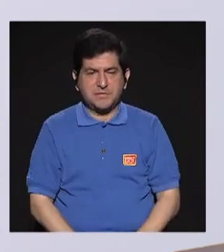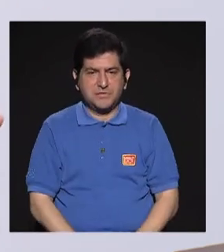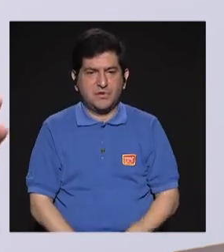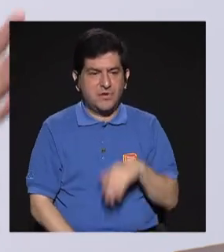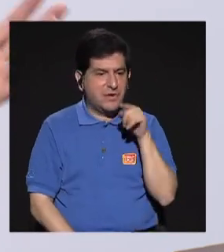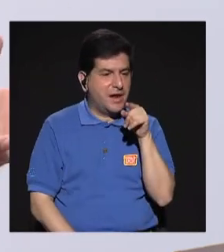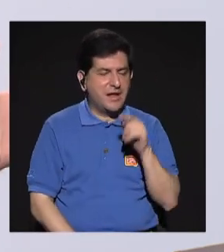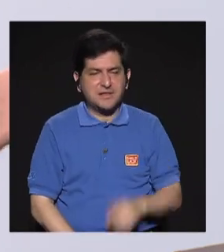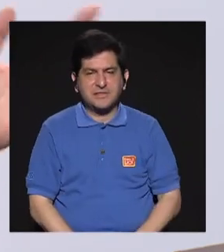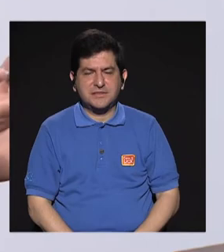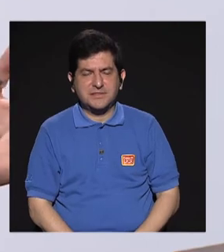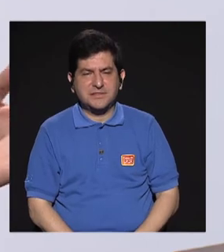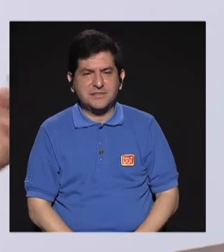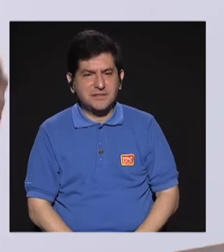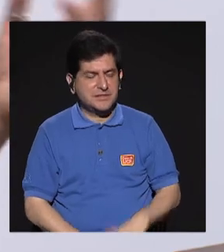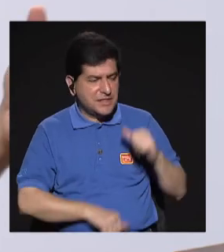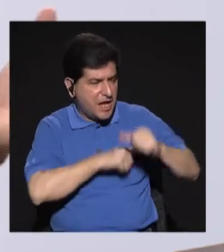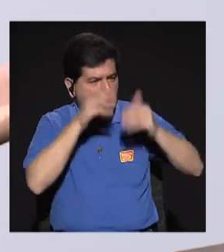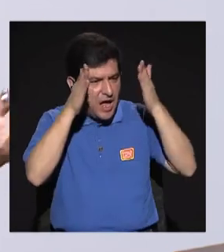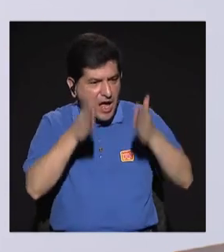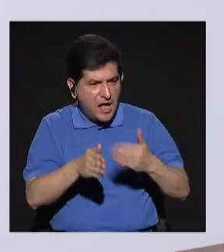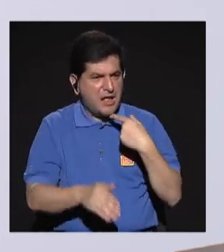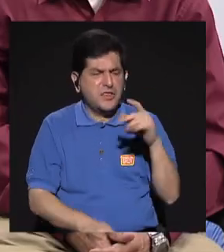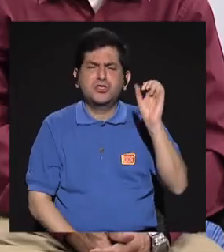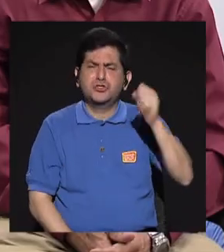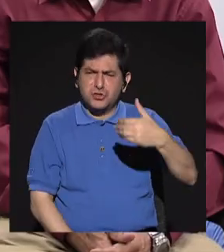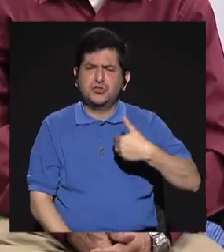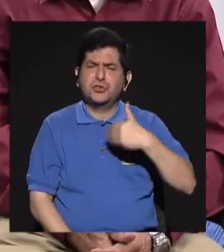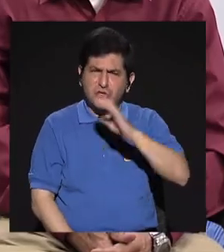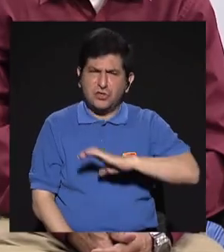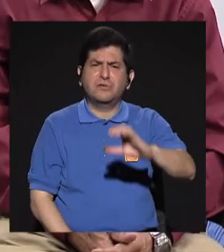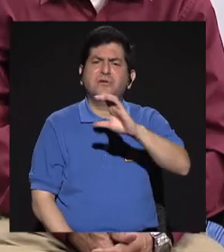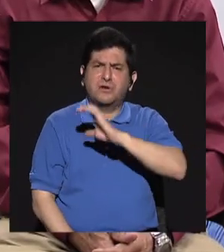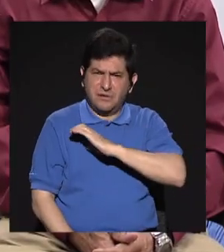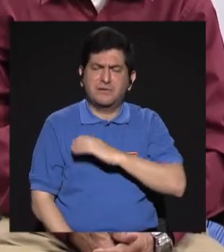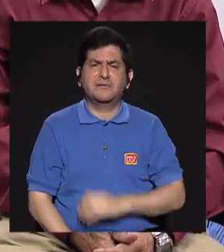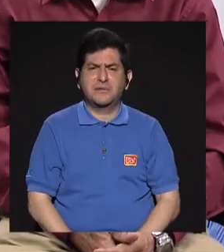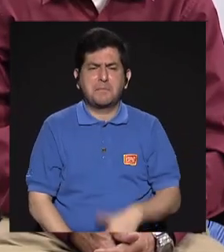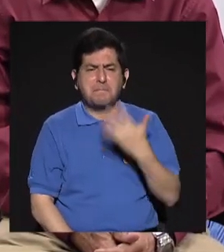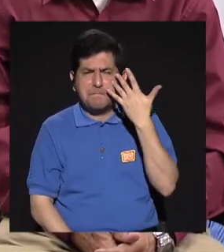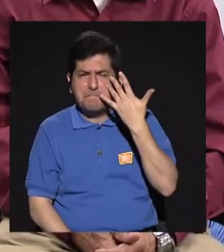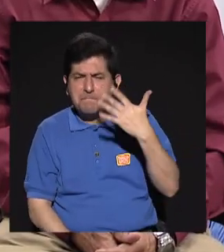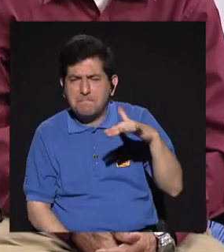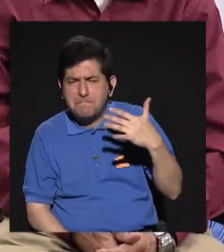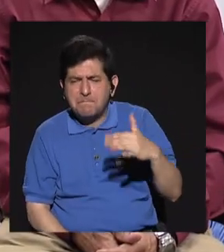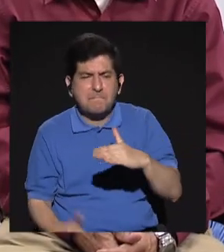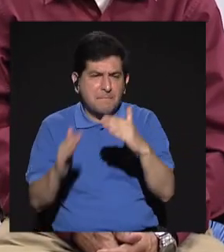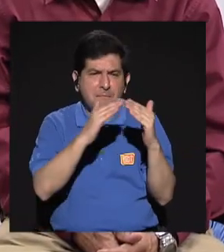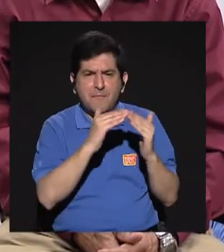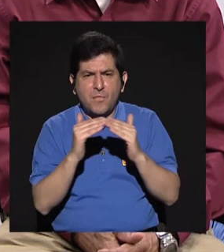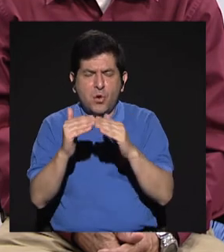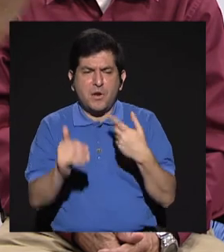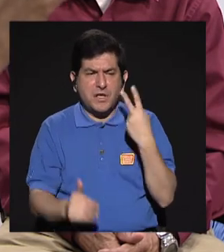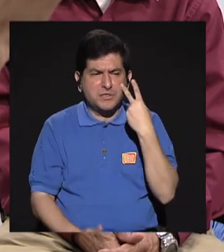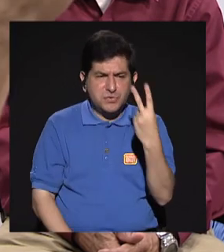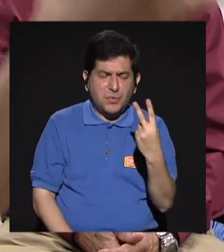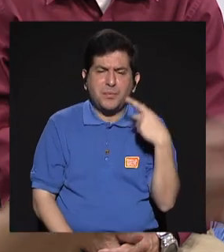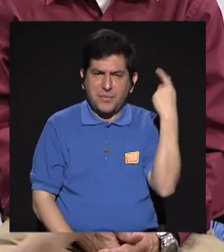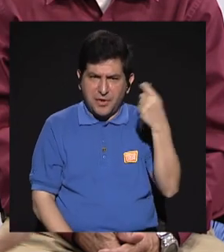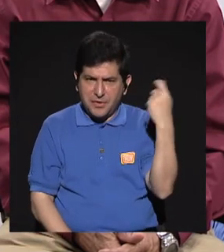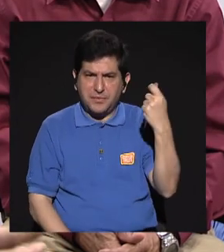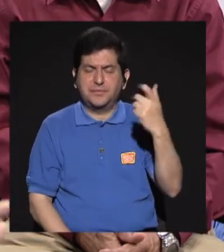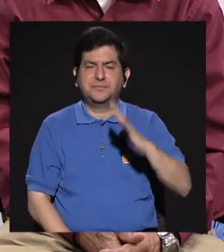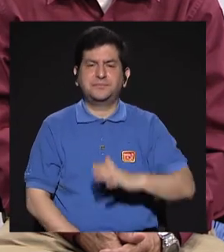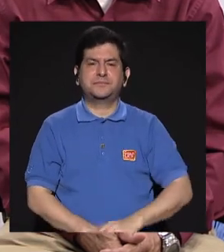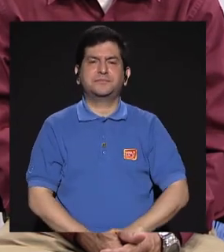por ejemplo antropólogos y antropólogos que lo bendicen a mira así tiene ciertas características parecidas a algunas poblaciones que he